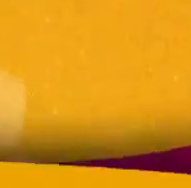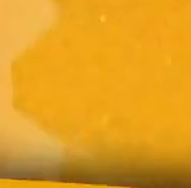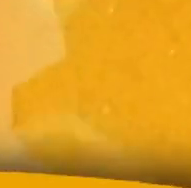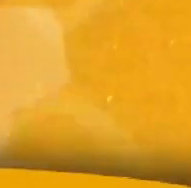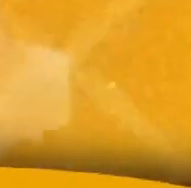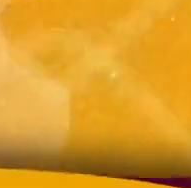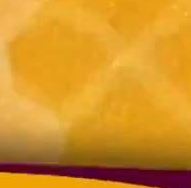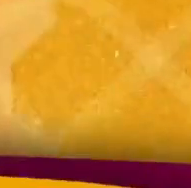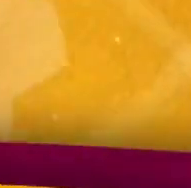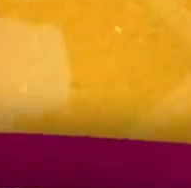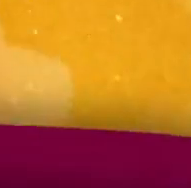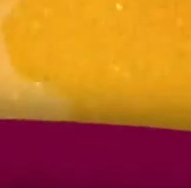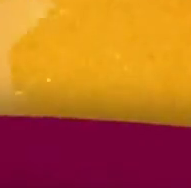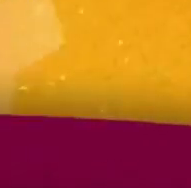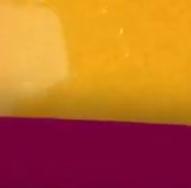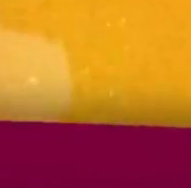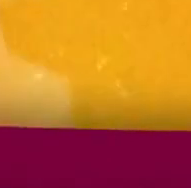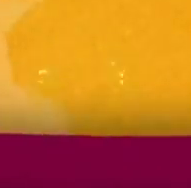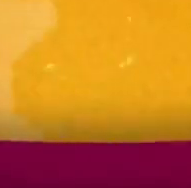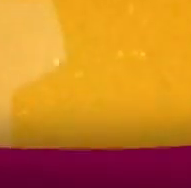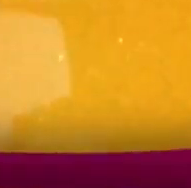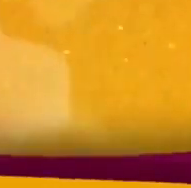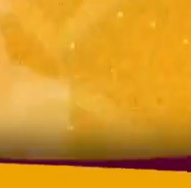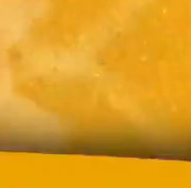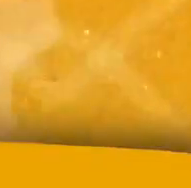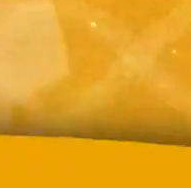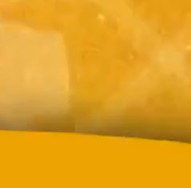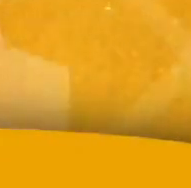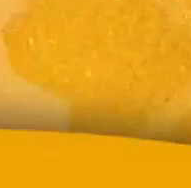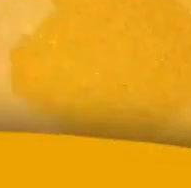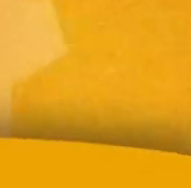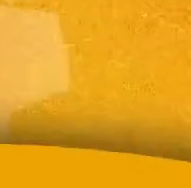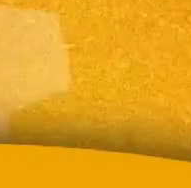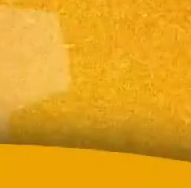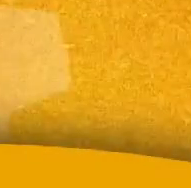Club de Nana Emilia.